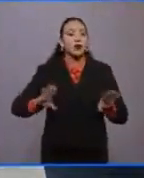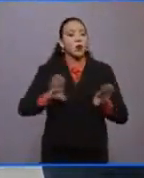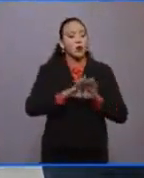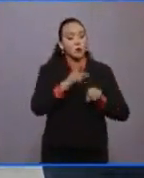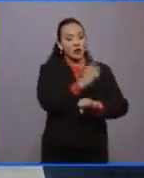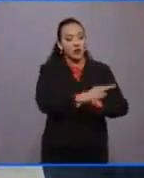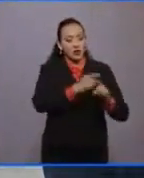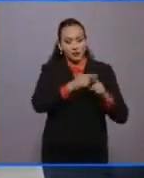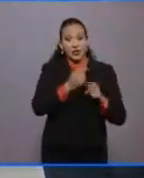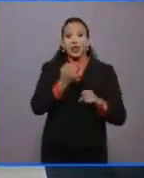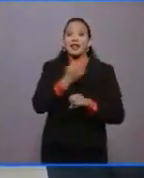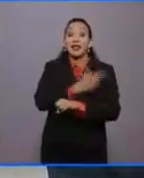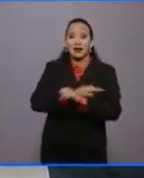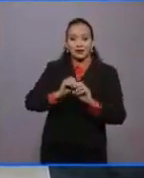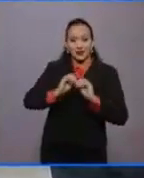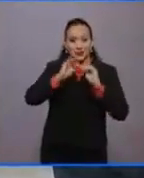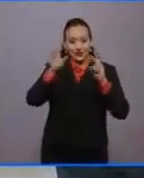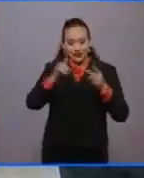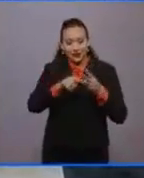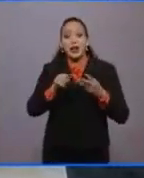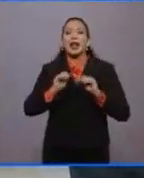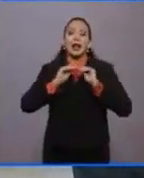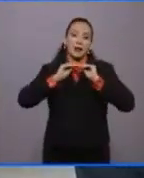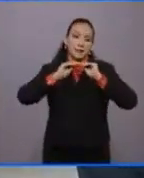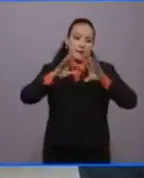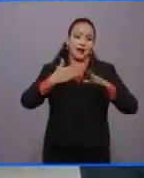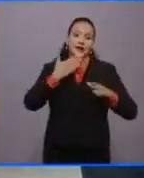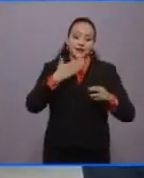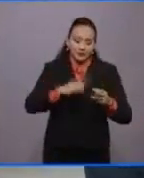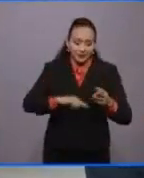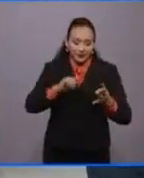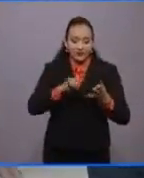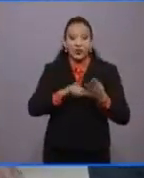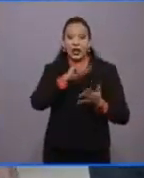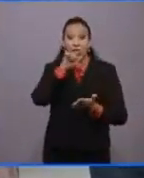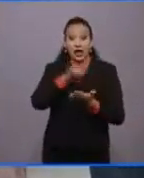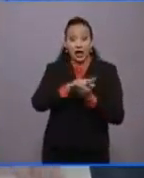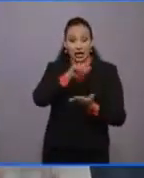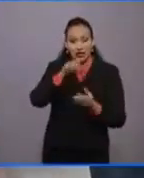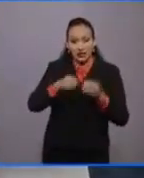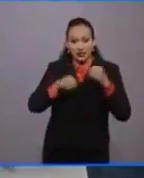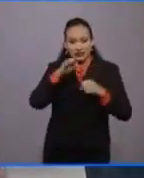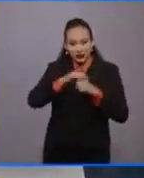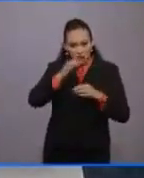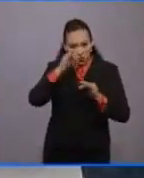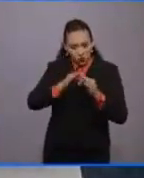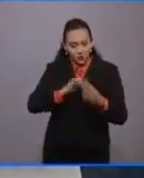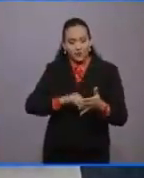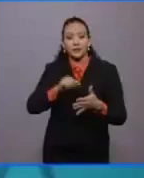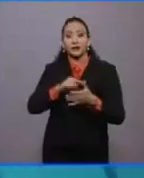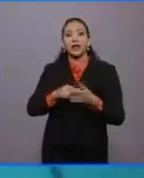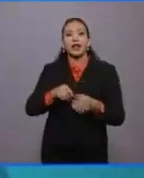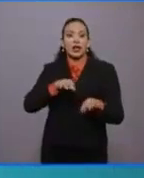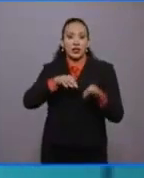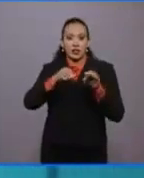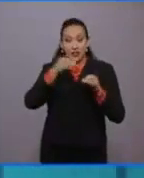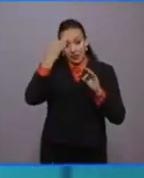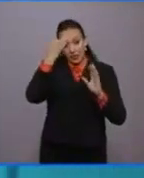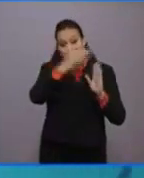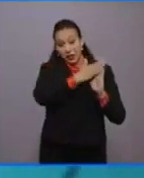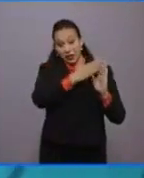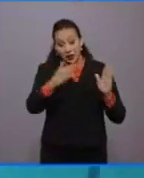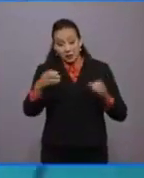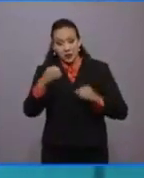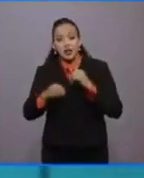proceso, la transparencia en el desarrollo de las campañas, el cumplimiento de la ley electoral, la integridad de la jornada electoral y la